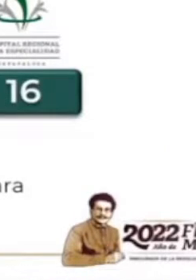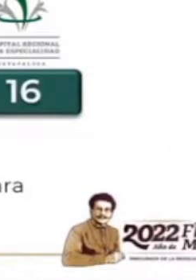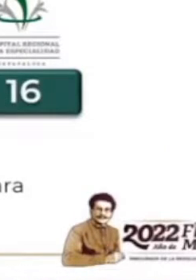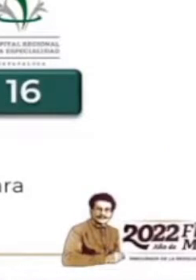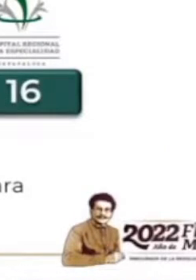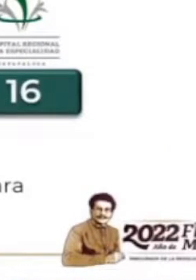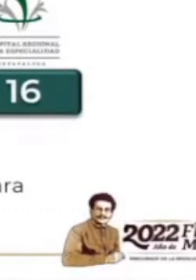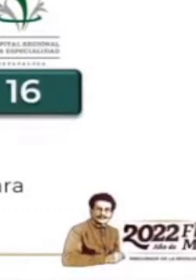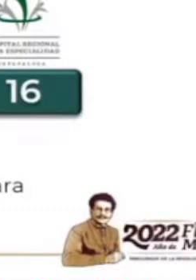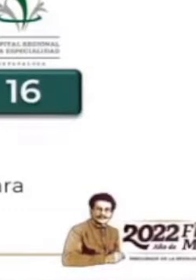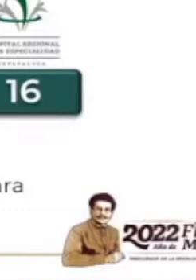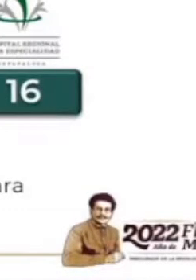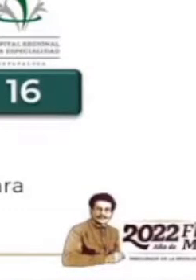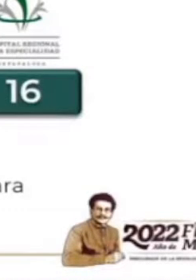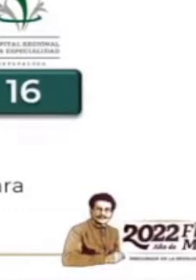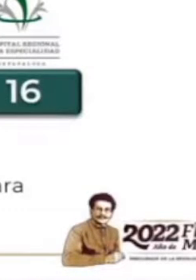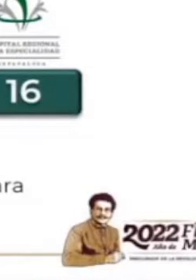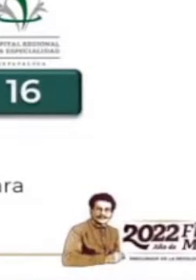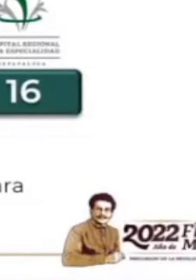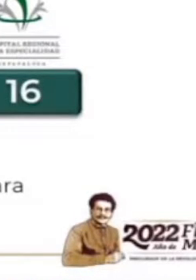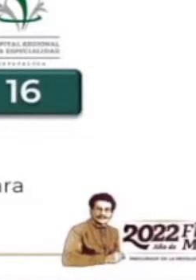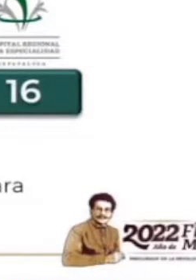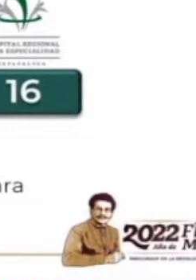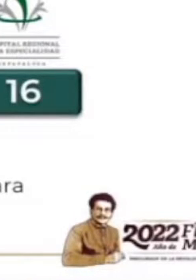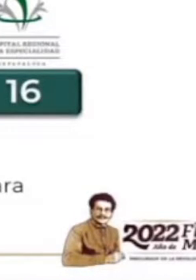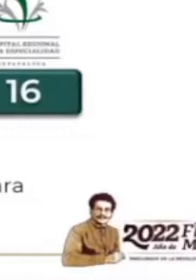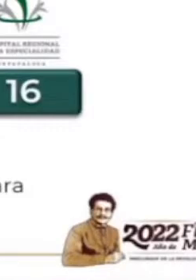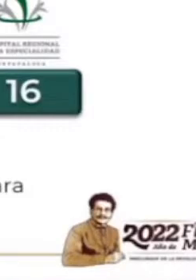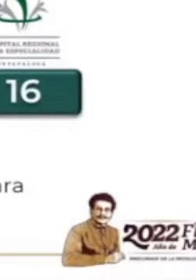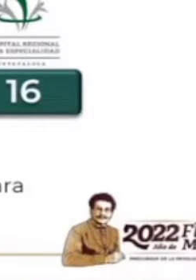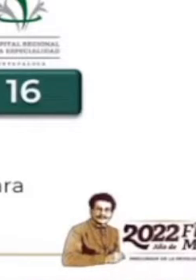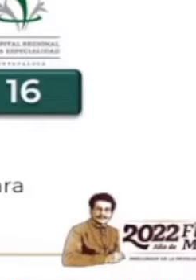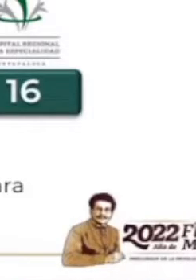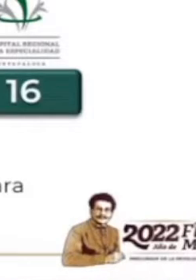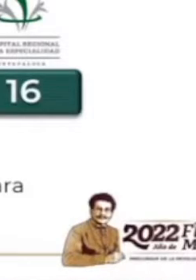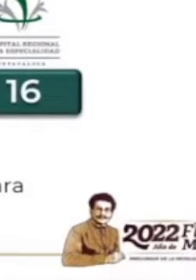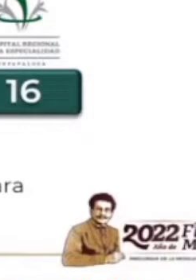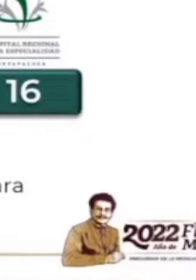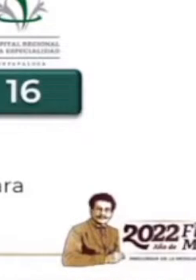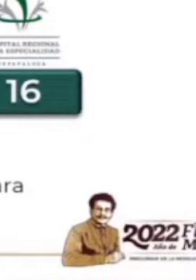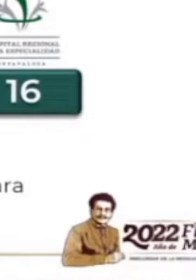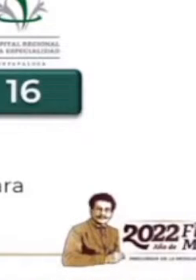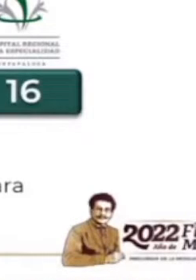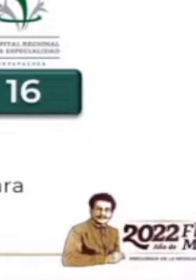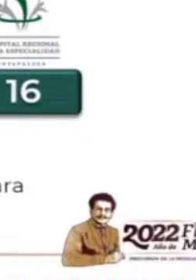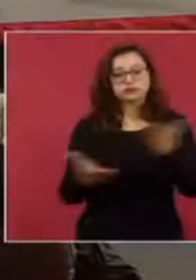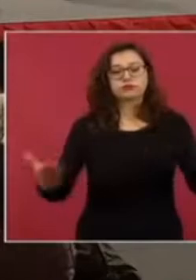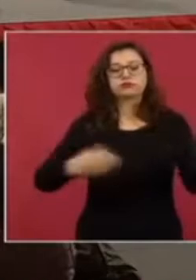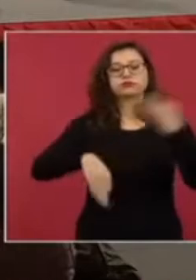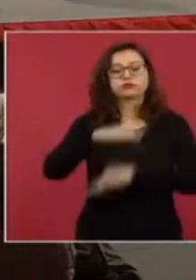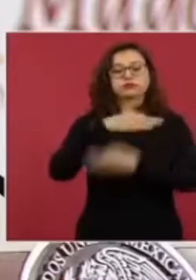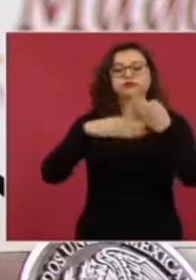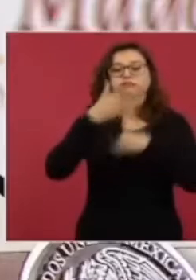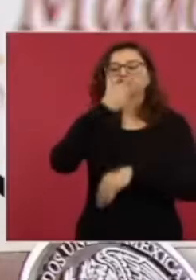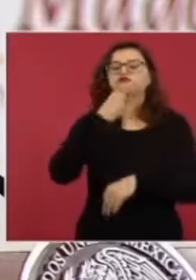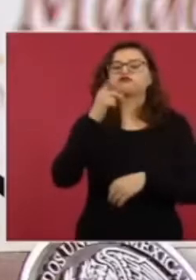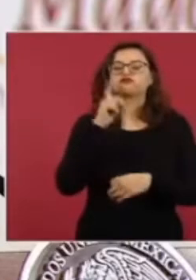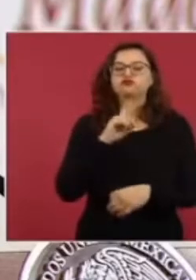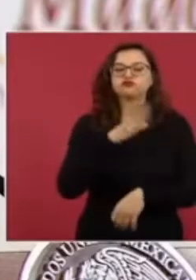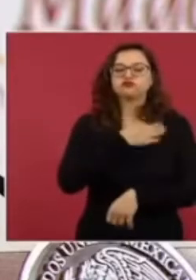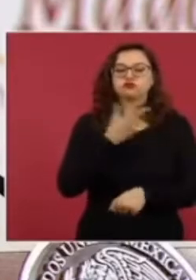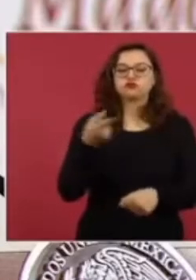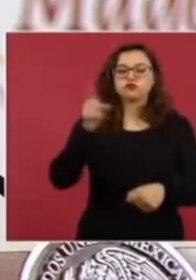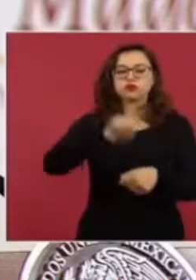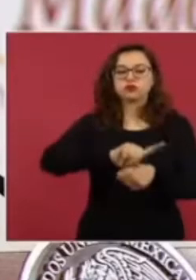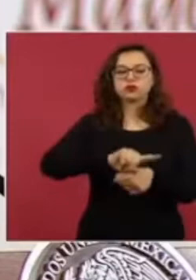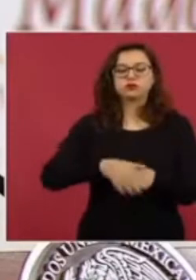de Enfermedades Respiratorias, del Hospital General y del Hospital Regional de Iztapaluca. Vamos a comentar